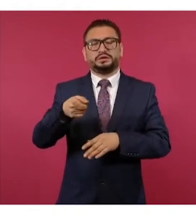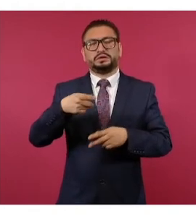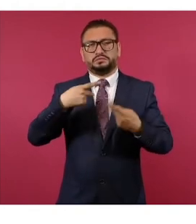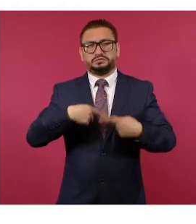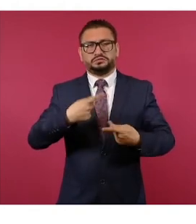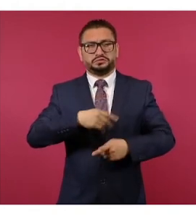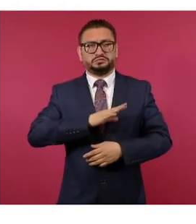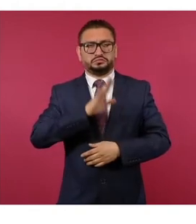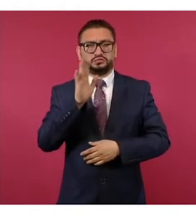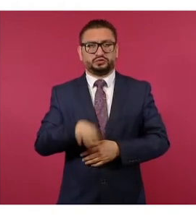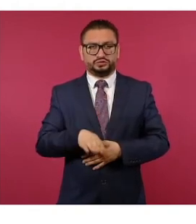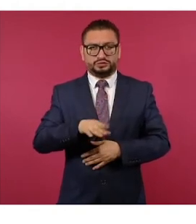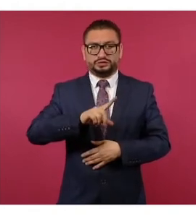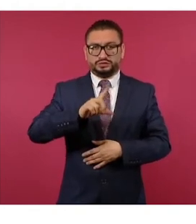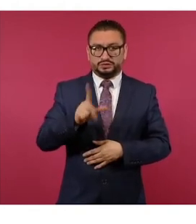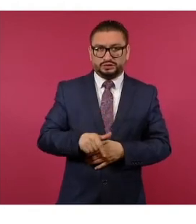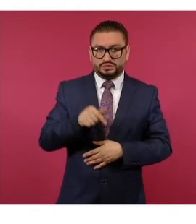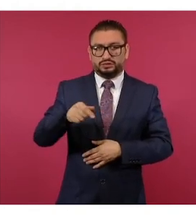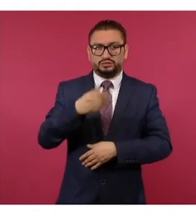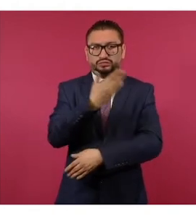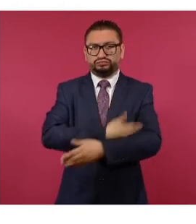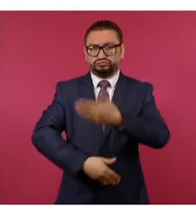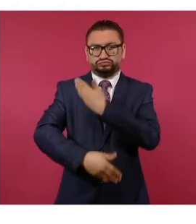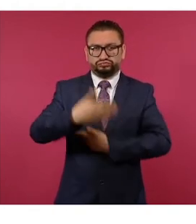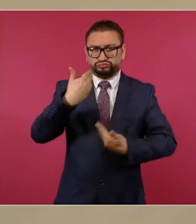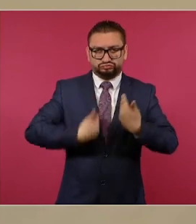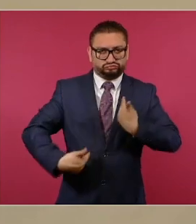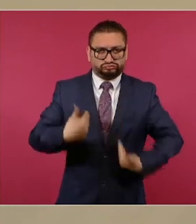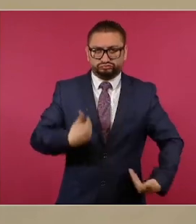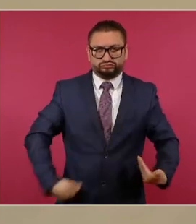muerte, y posteriormente desmembró su cuerpo.